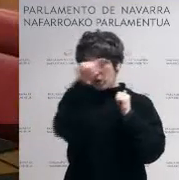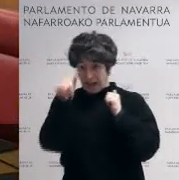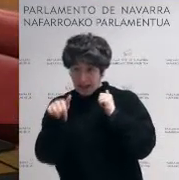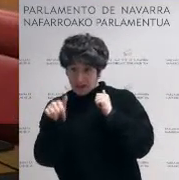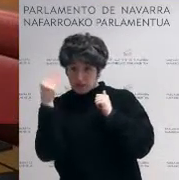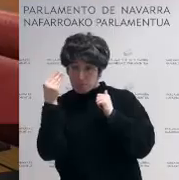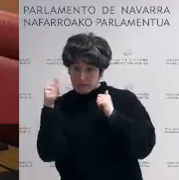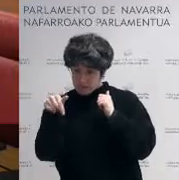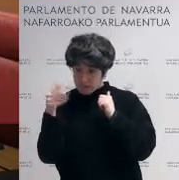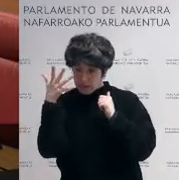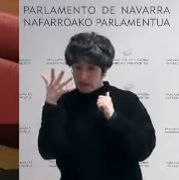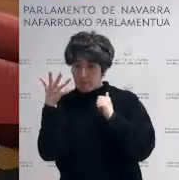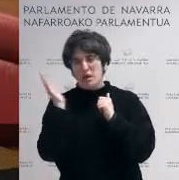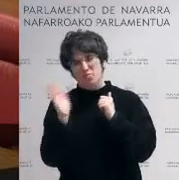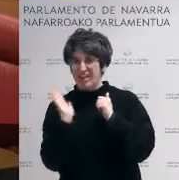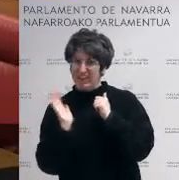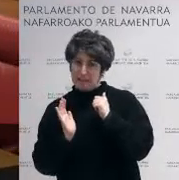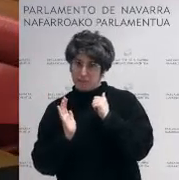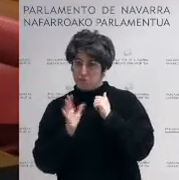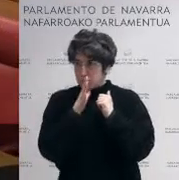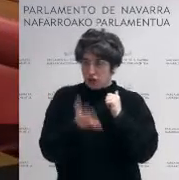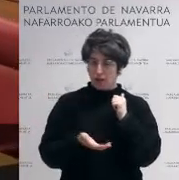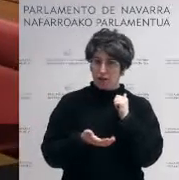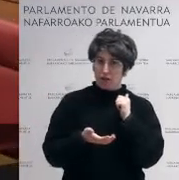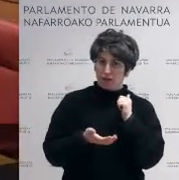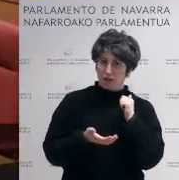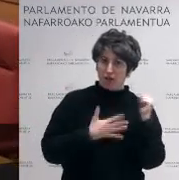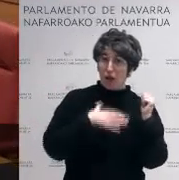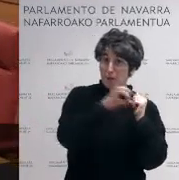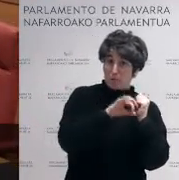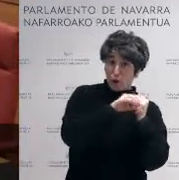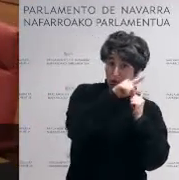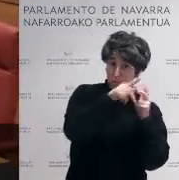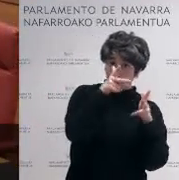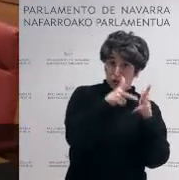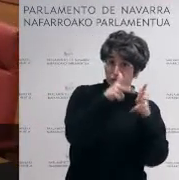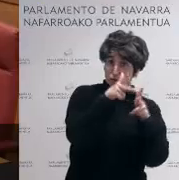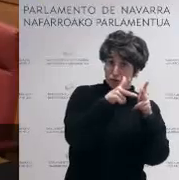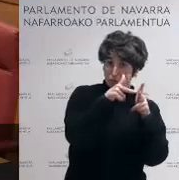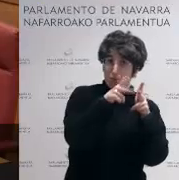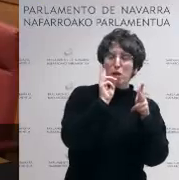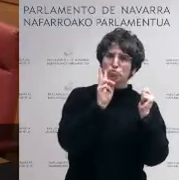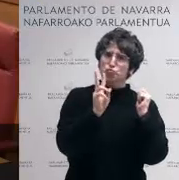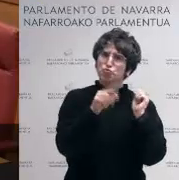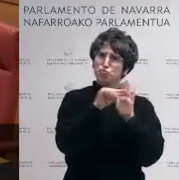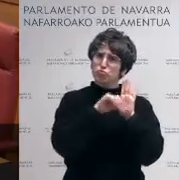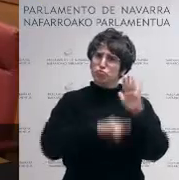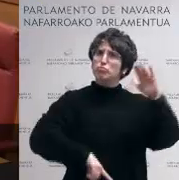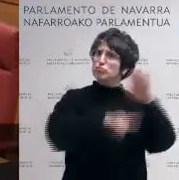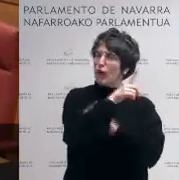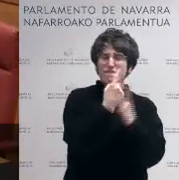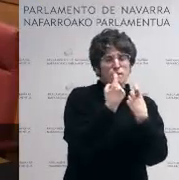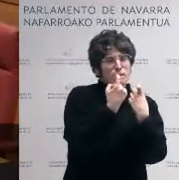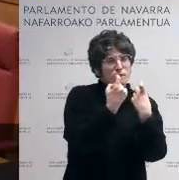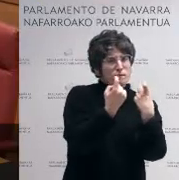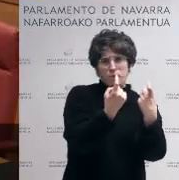qué? ¿Por qué para Podemos, en la comunidad autónoma vasca, esta medida es progresista e imprescindible